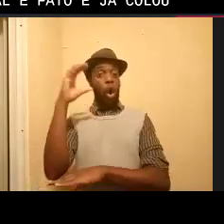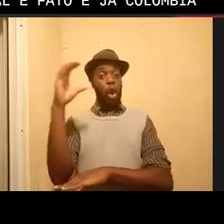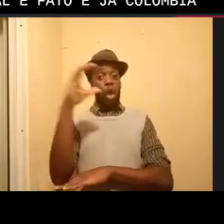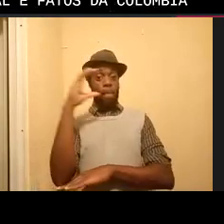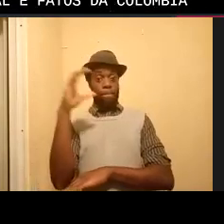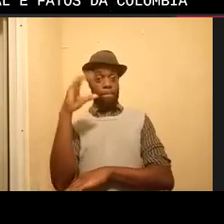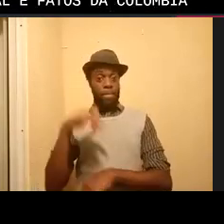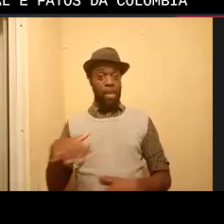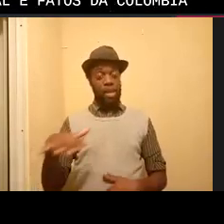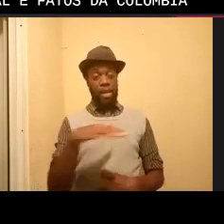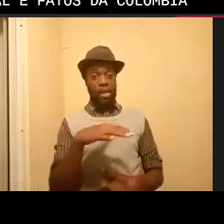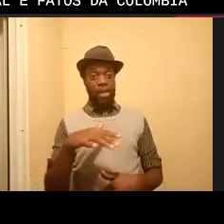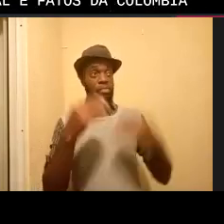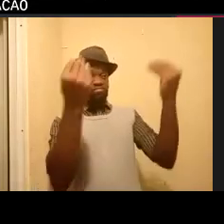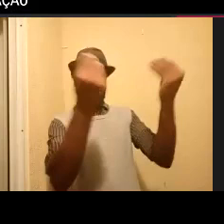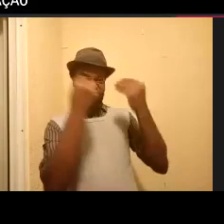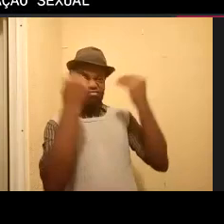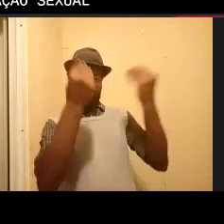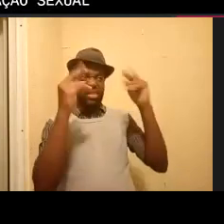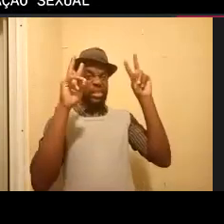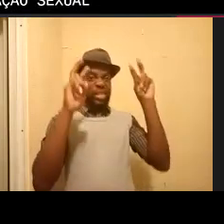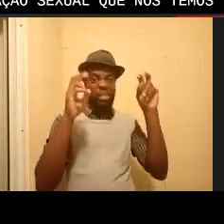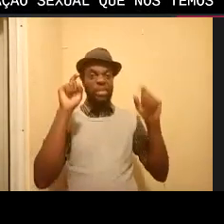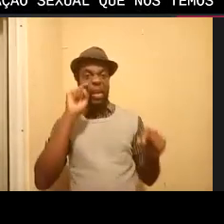educación sexual que se dicta es